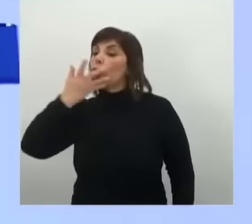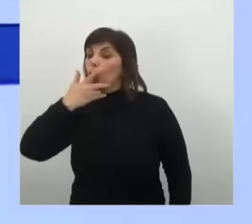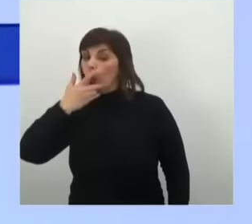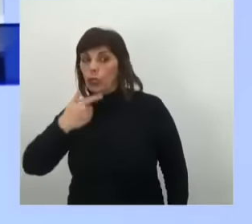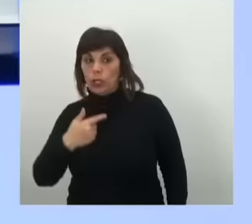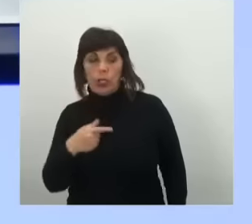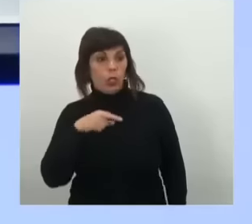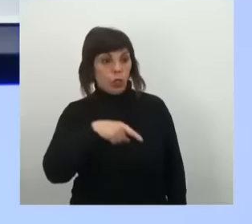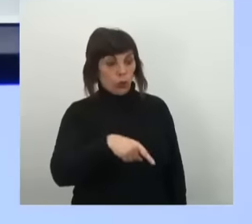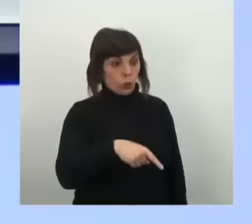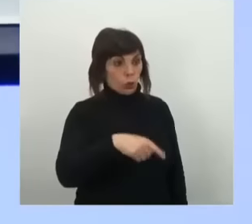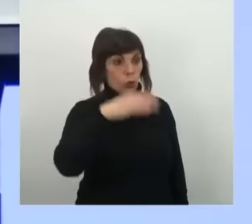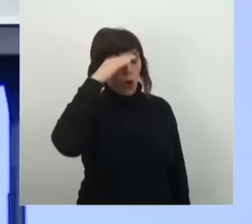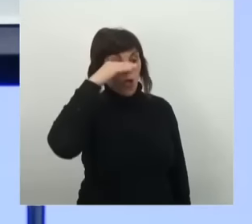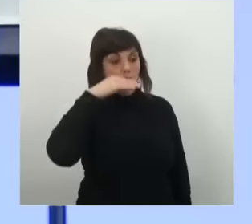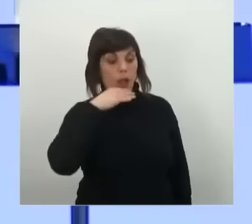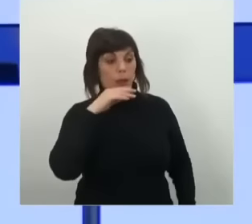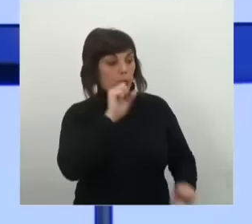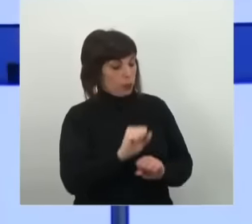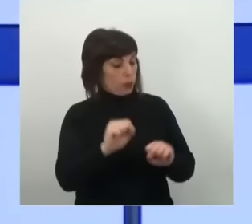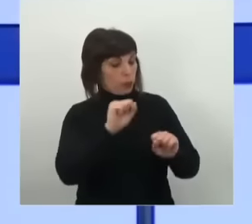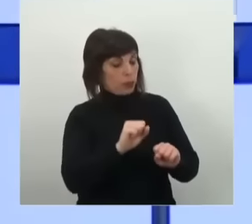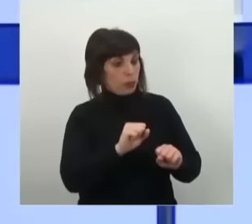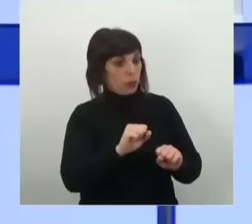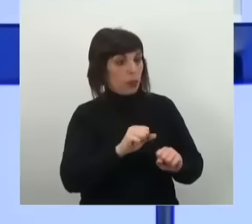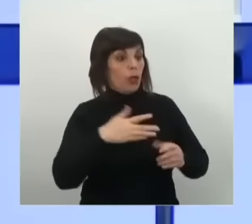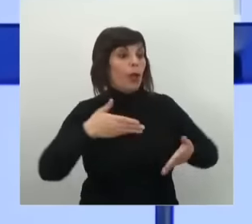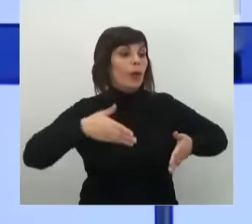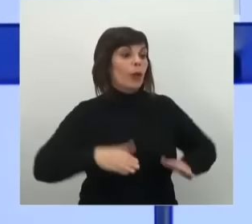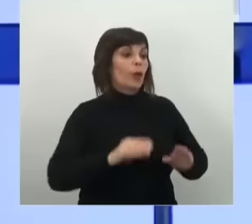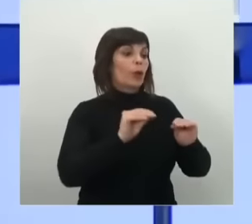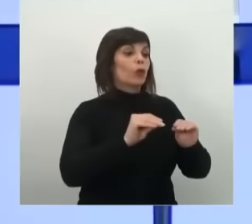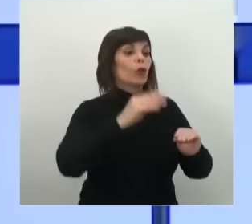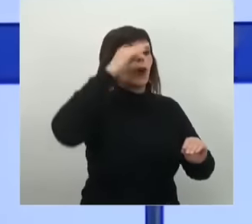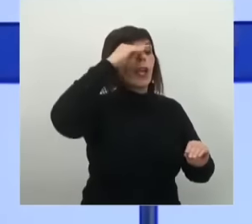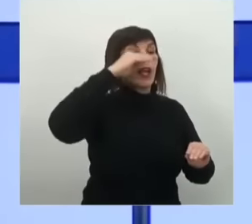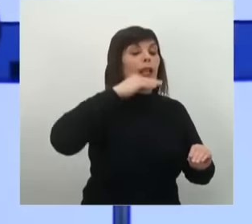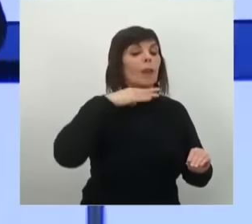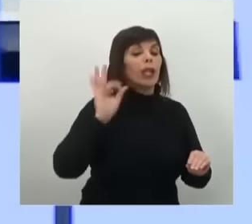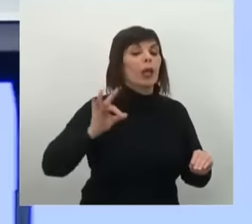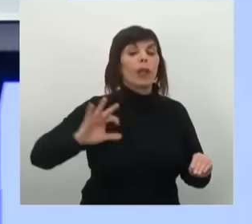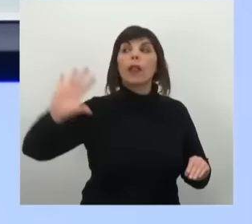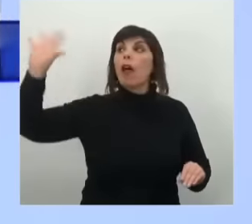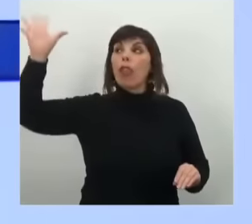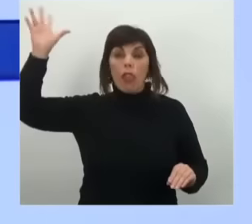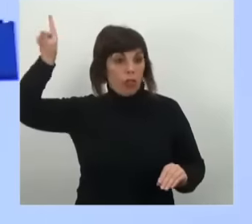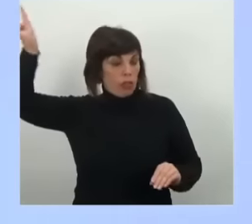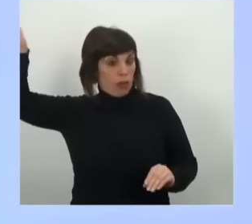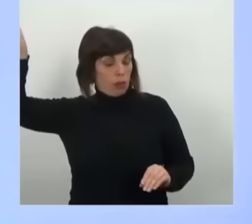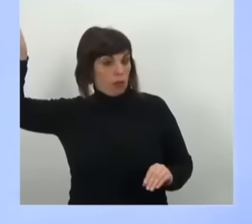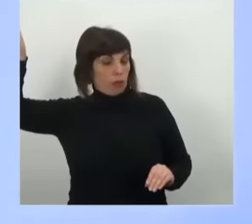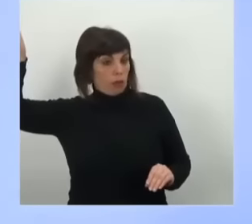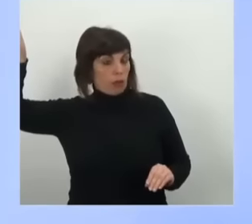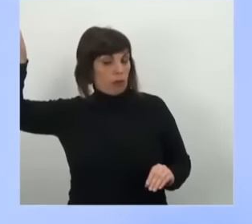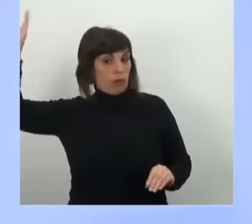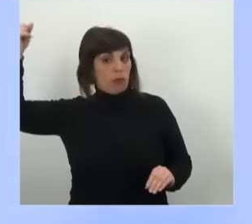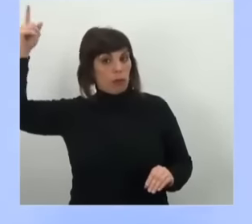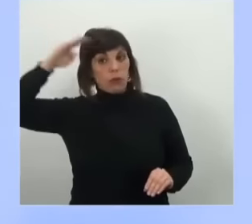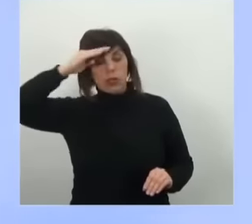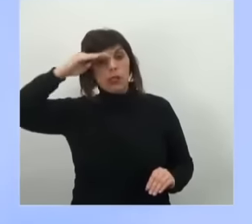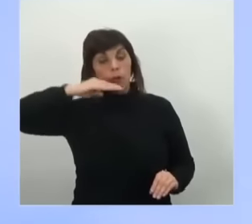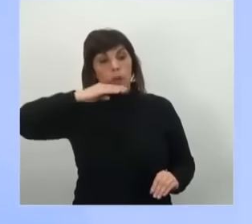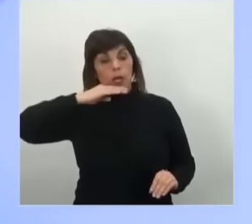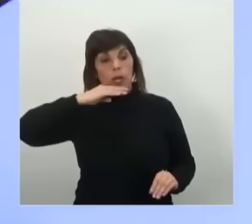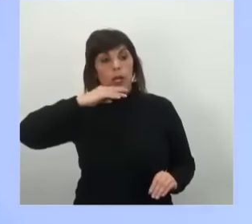protector de aquí pero el verdadero padre lo tiene en el cielo y entonces él tiene que lograr experimentar tener la misma experiencia